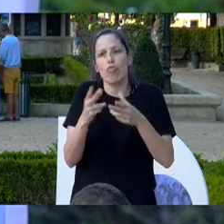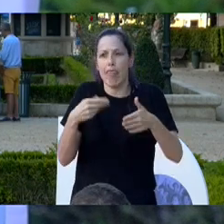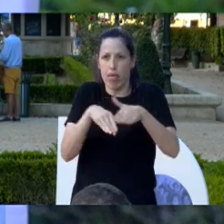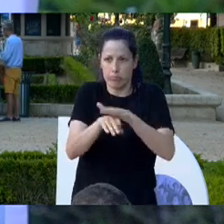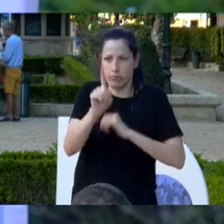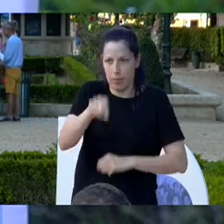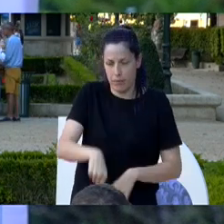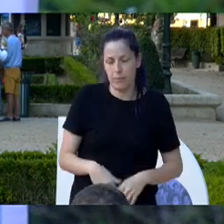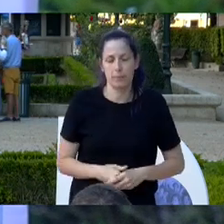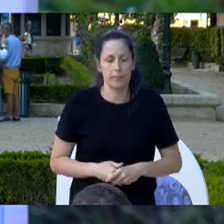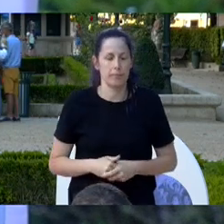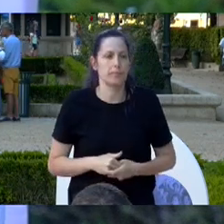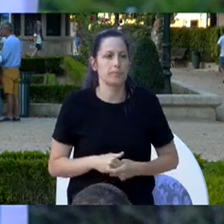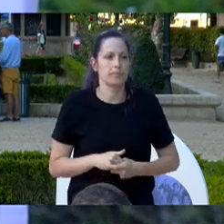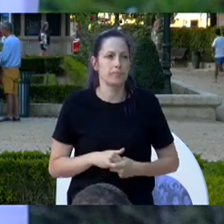formaran.